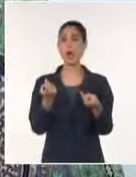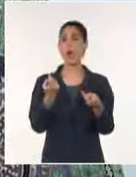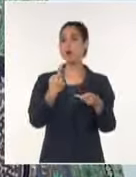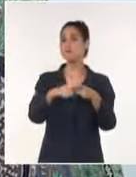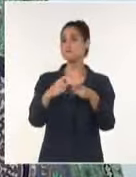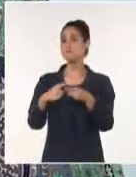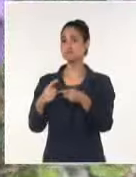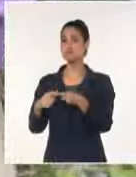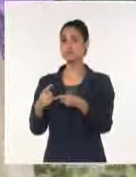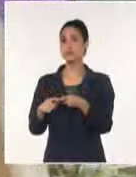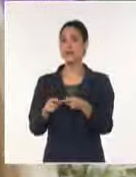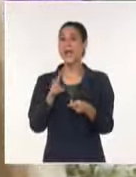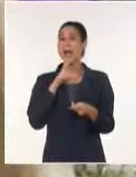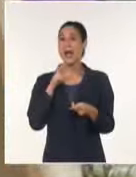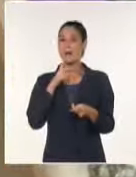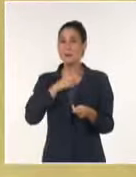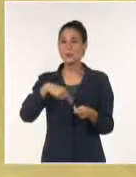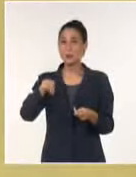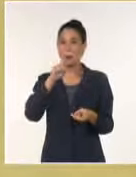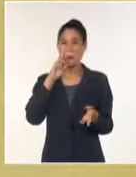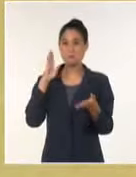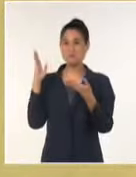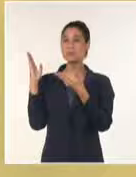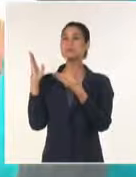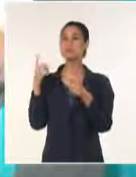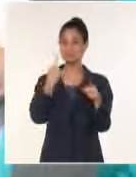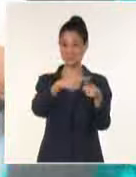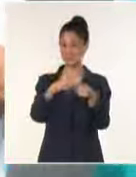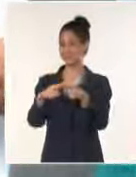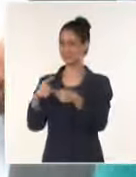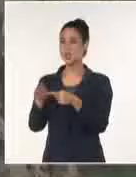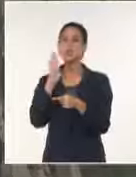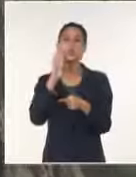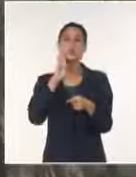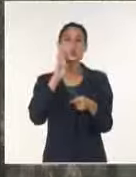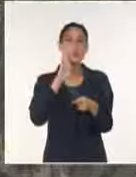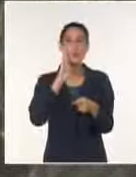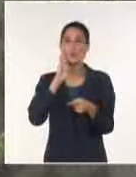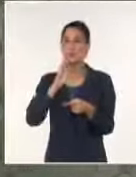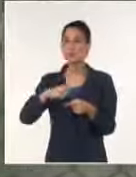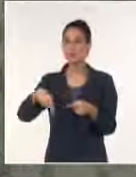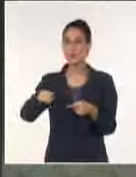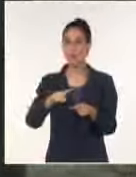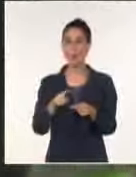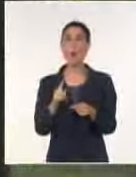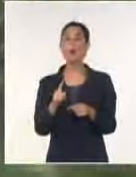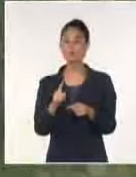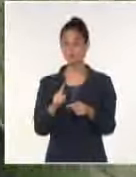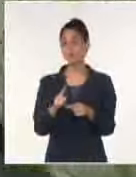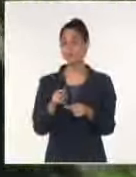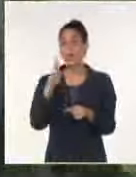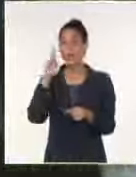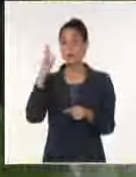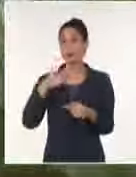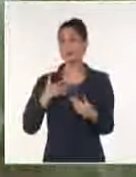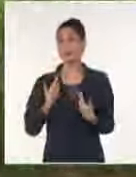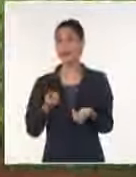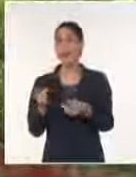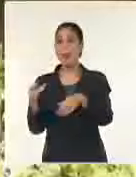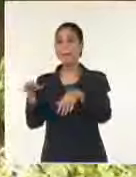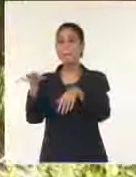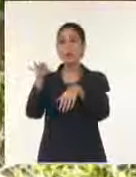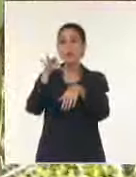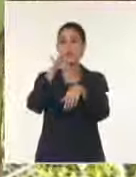obstruidas, muchos depósitos artificiales a la intemperie. Solo recuerdo que el mosquito que transmite el